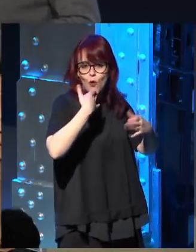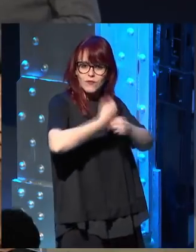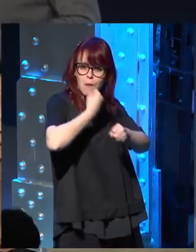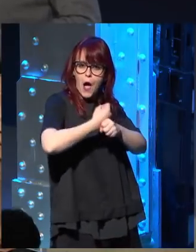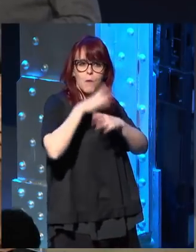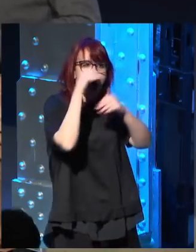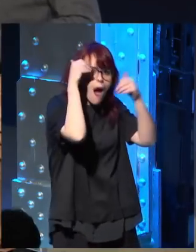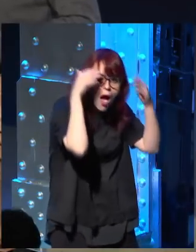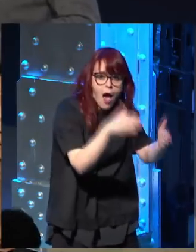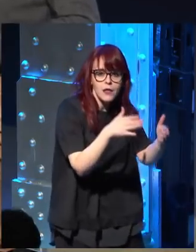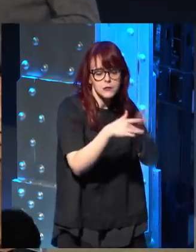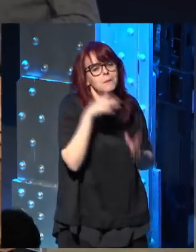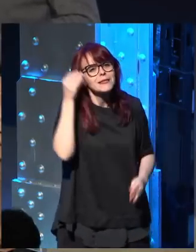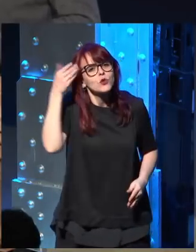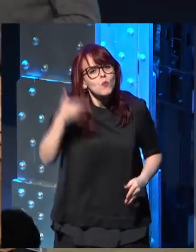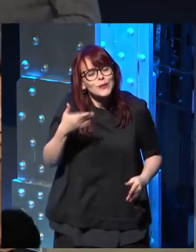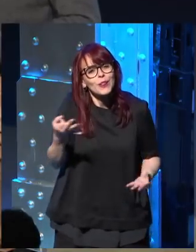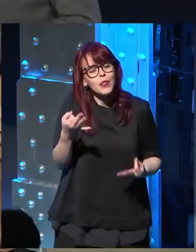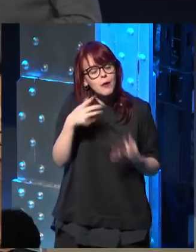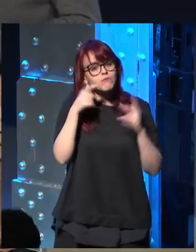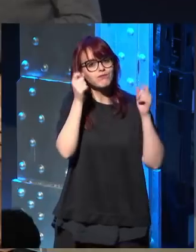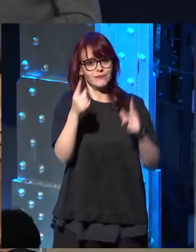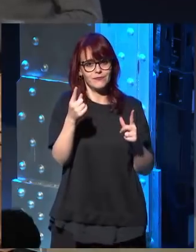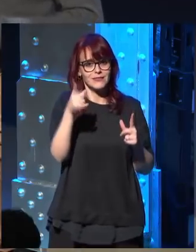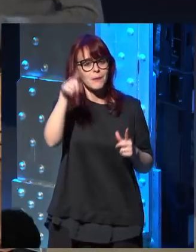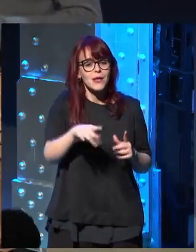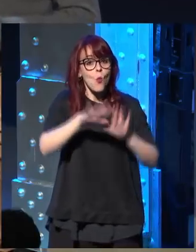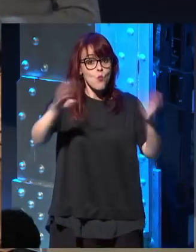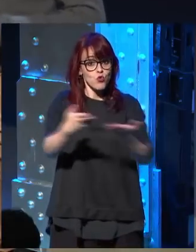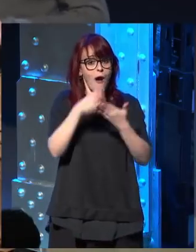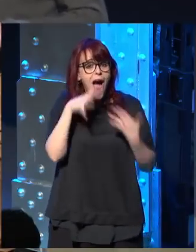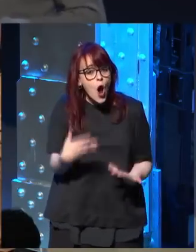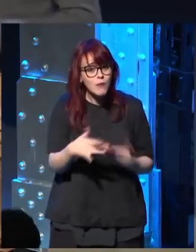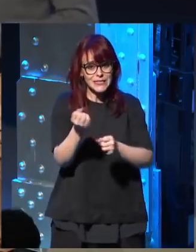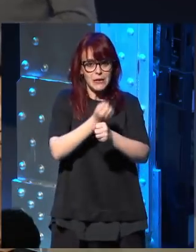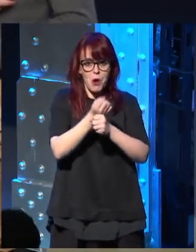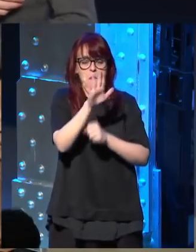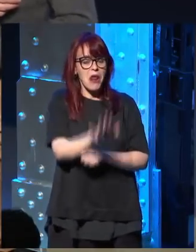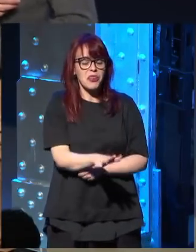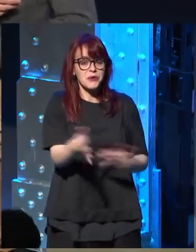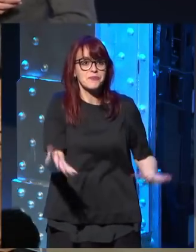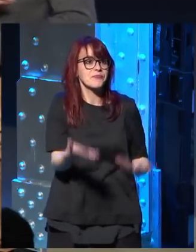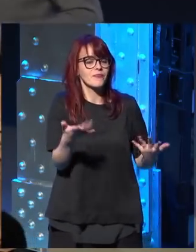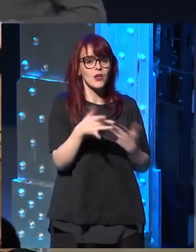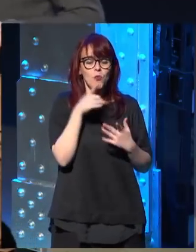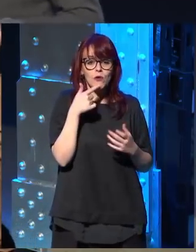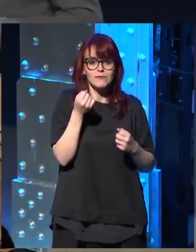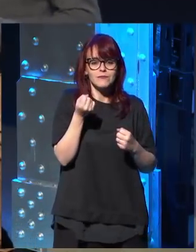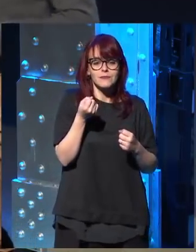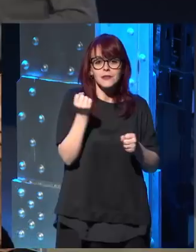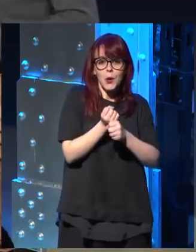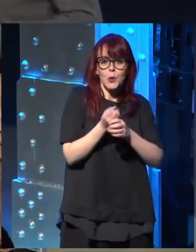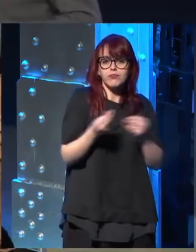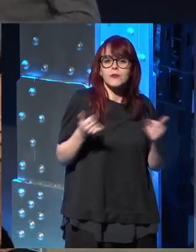me parece muy importante resaltar, y más todavía en un mundo en el que el trabajo parece que ha